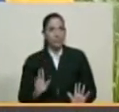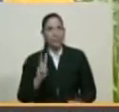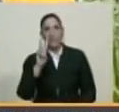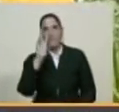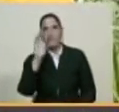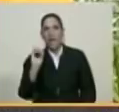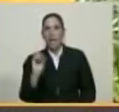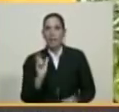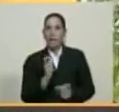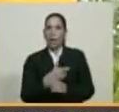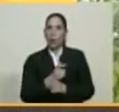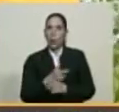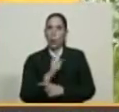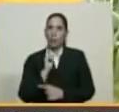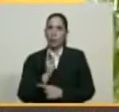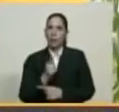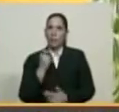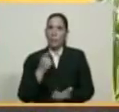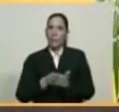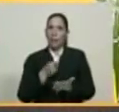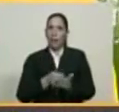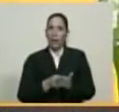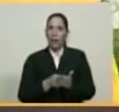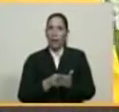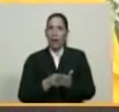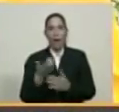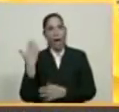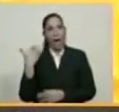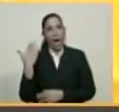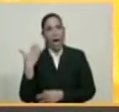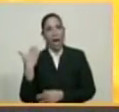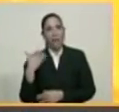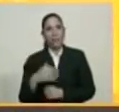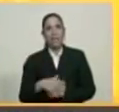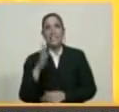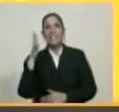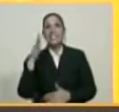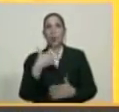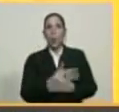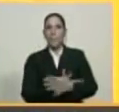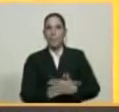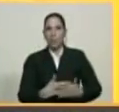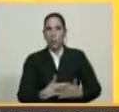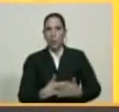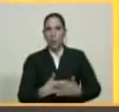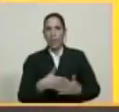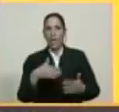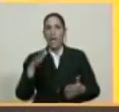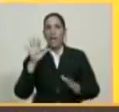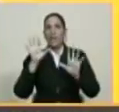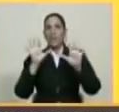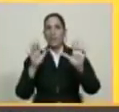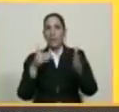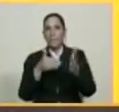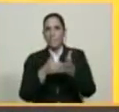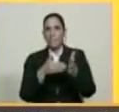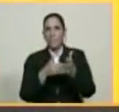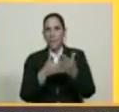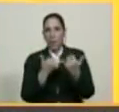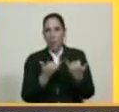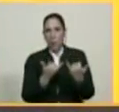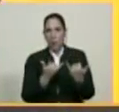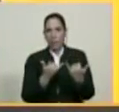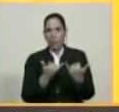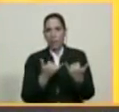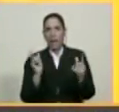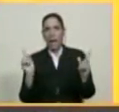debe pagar un producto que valía 5.010.000 bolívares actuales, lo que